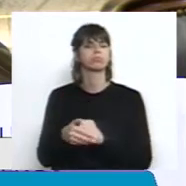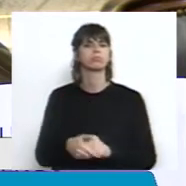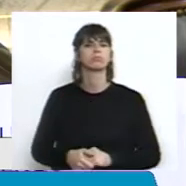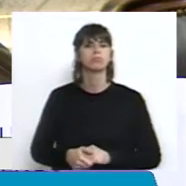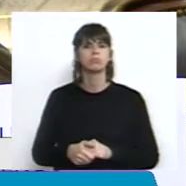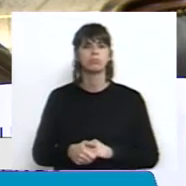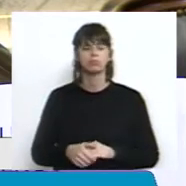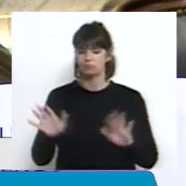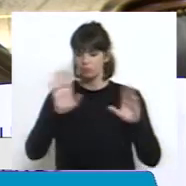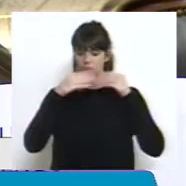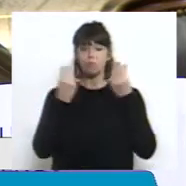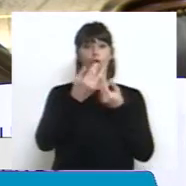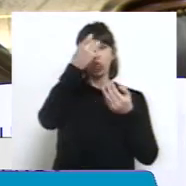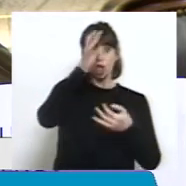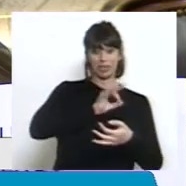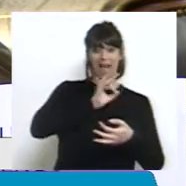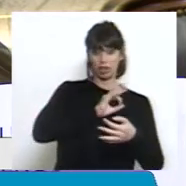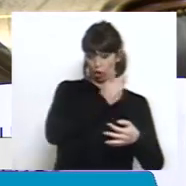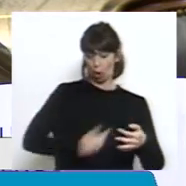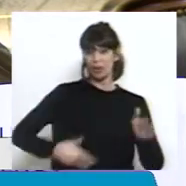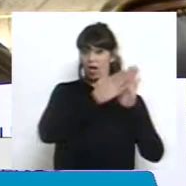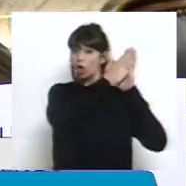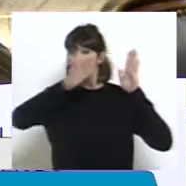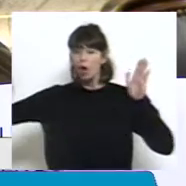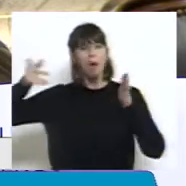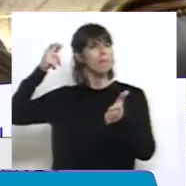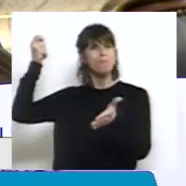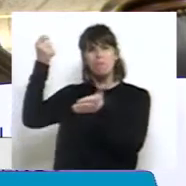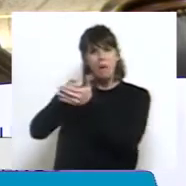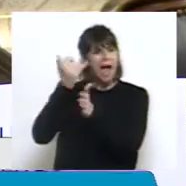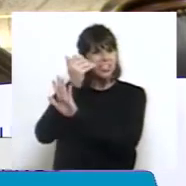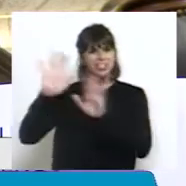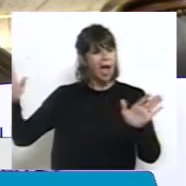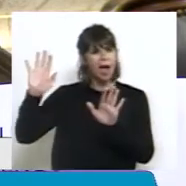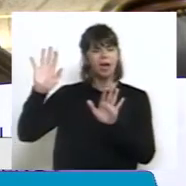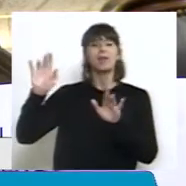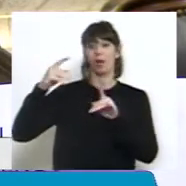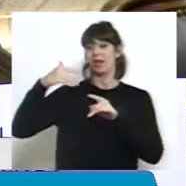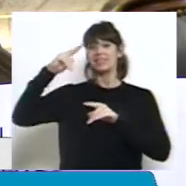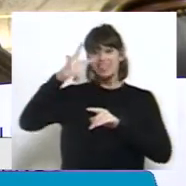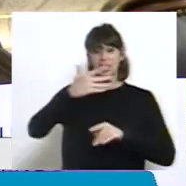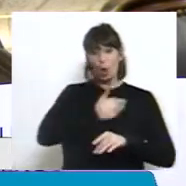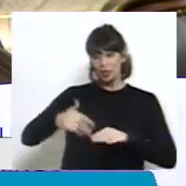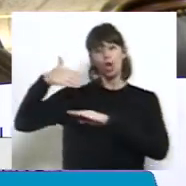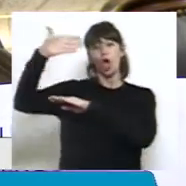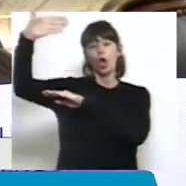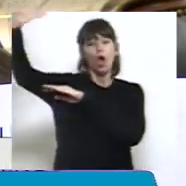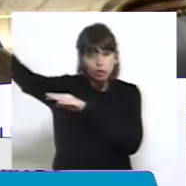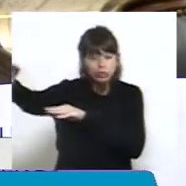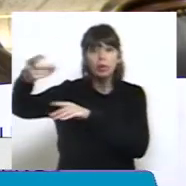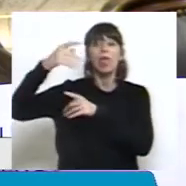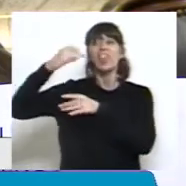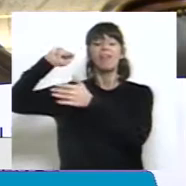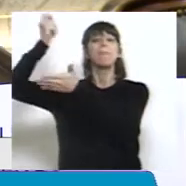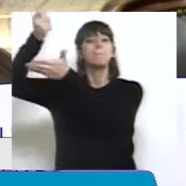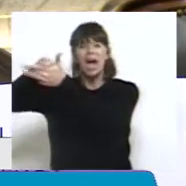en estos 12 años de gobierno el doble de lo que van a tener que pagar los 3 gobiernos que vienen por el proceso